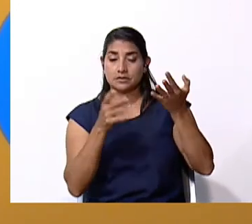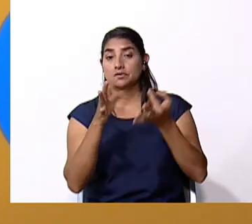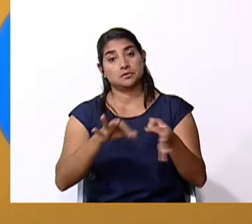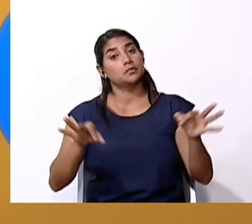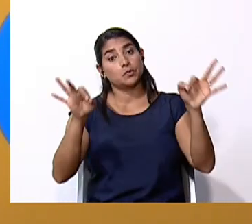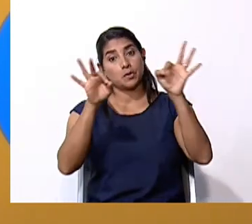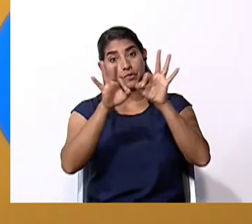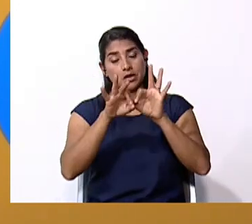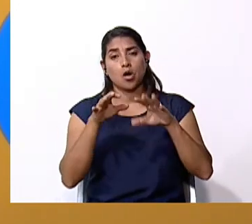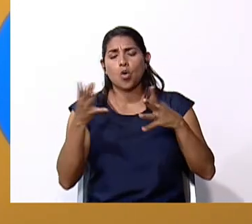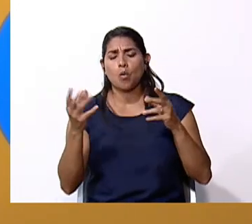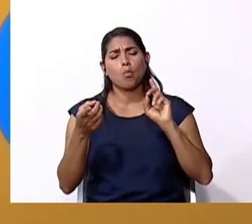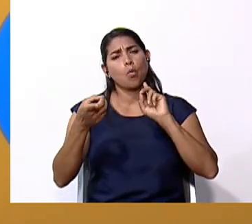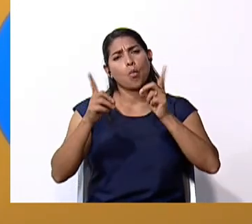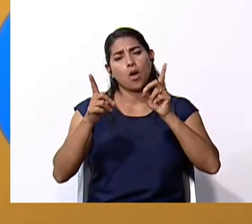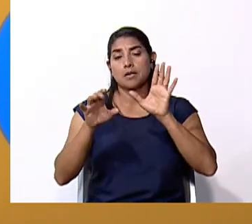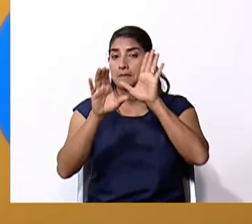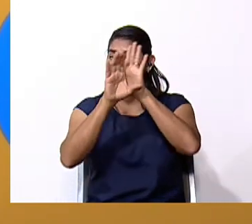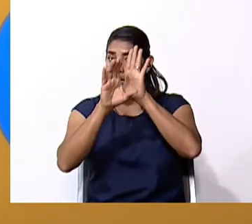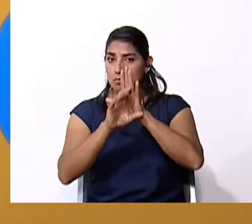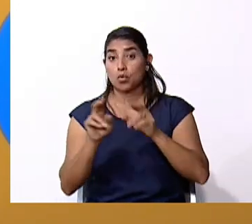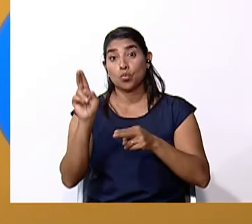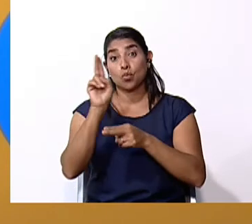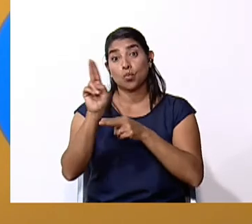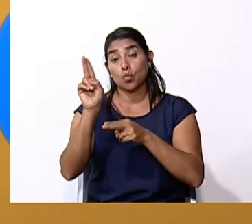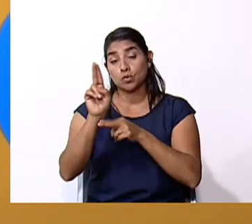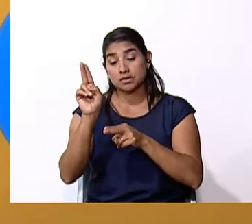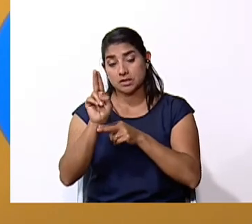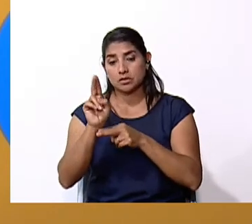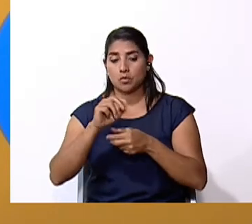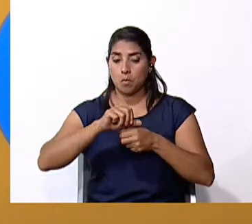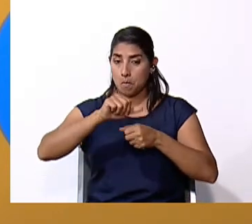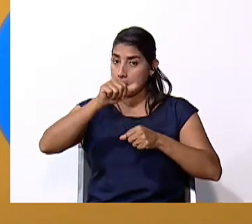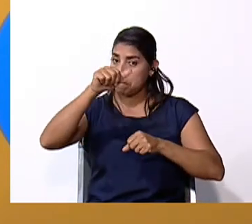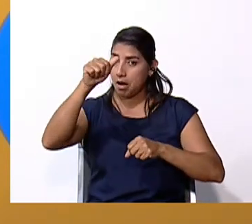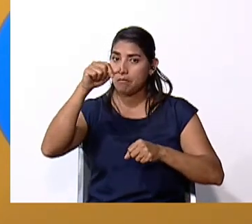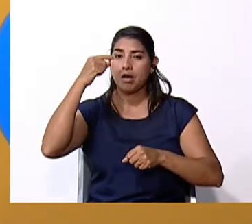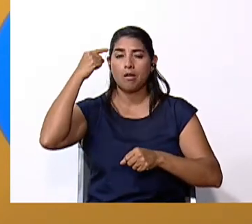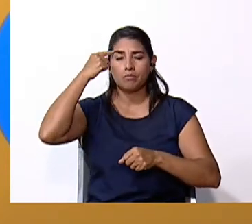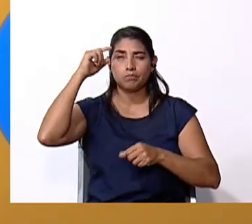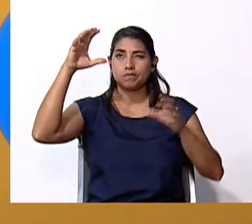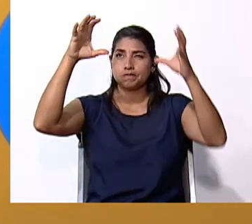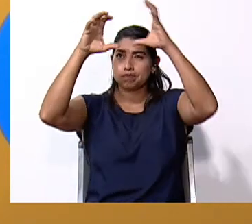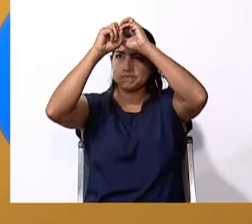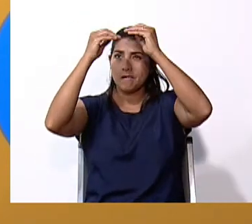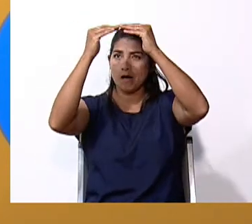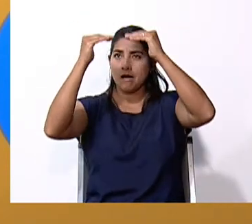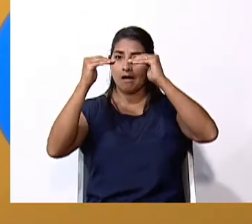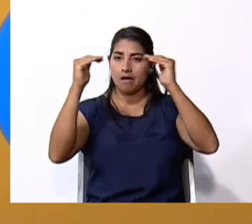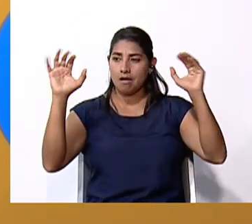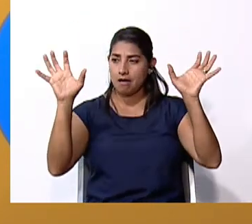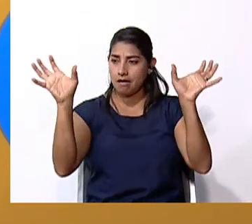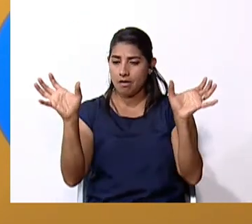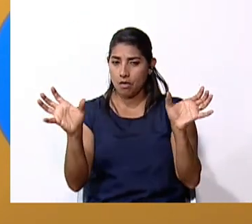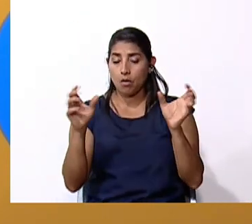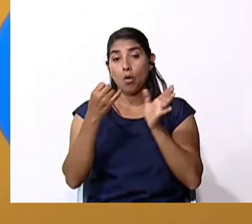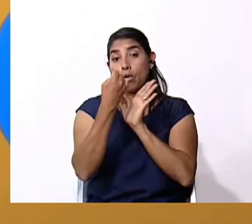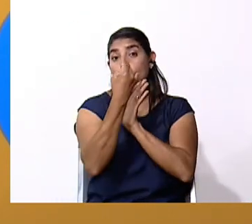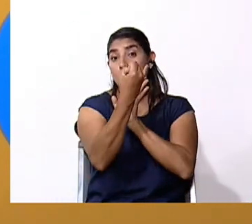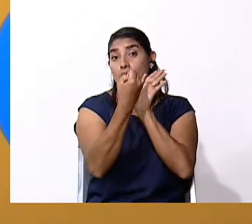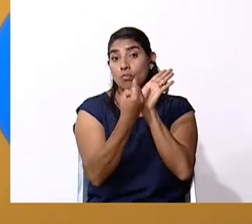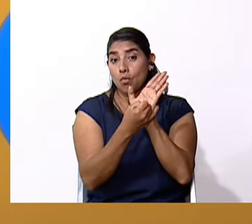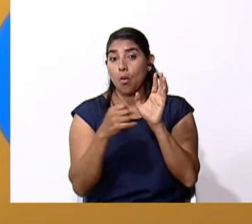bien. ¿Cómo cuáles? Bueno, utilizando, por ejemplo, el mapa conceptual, el mapa pictórico o